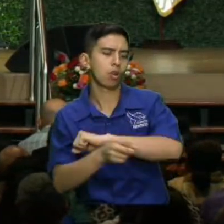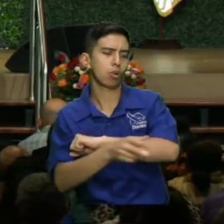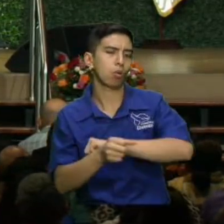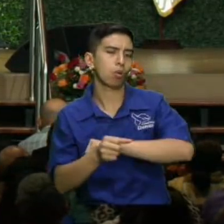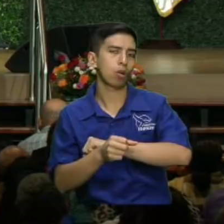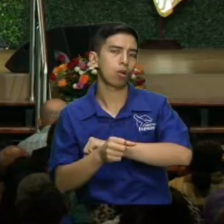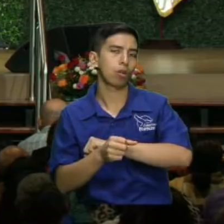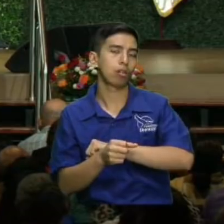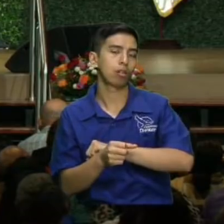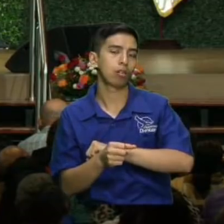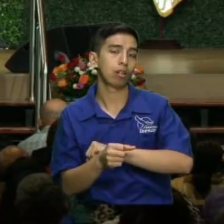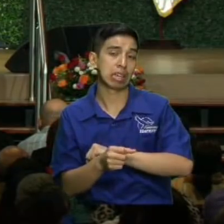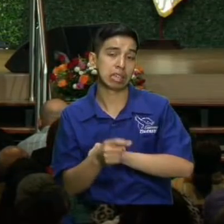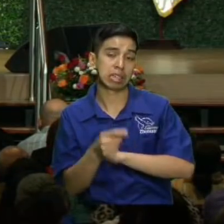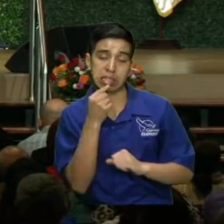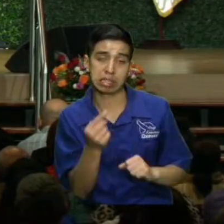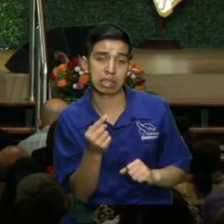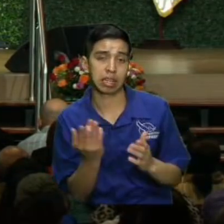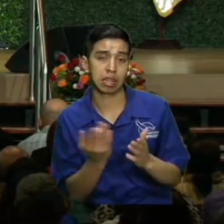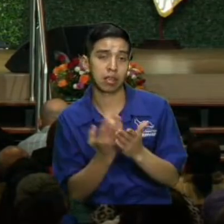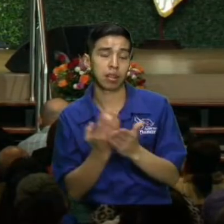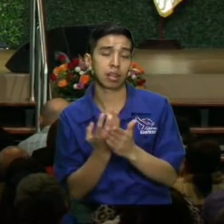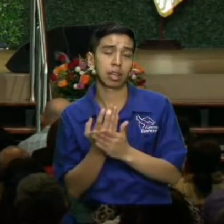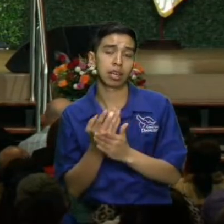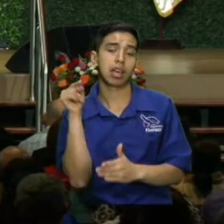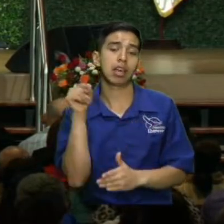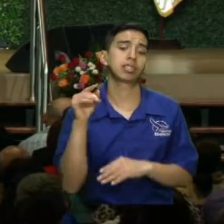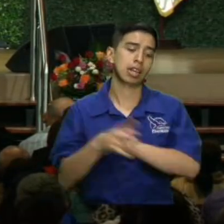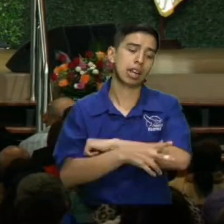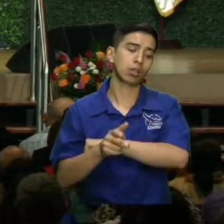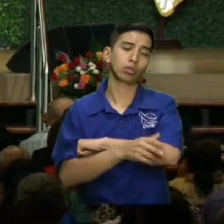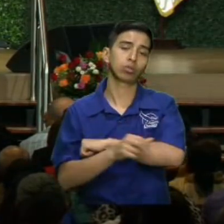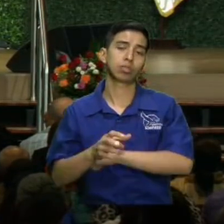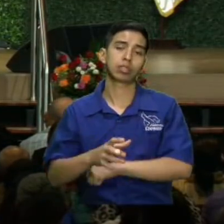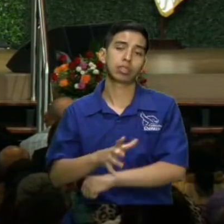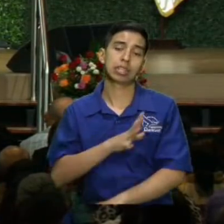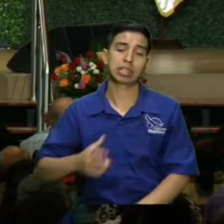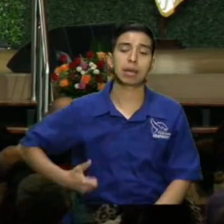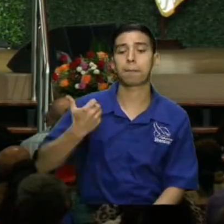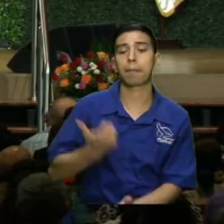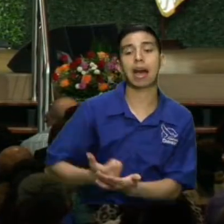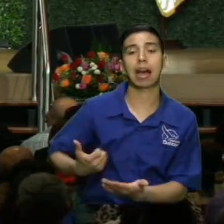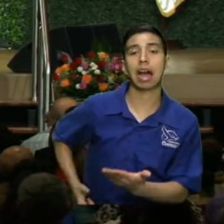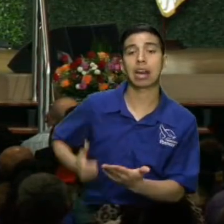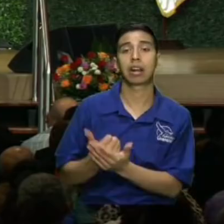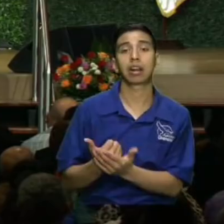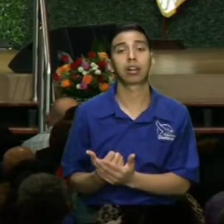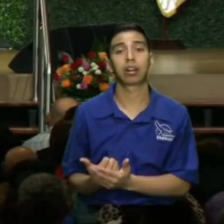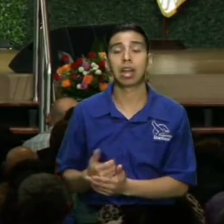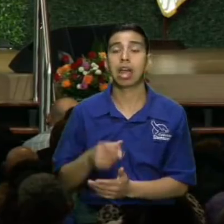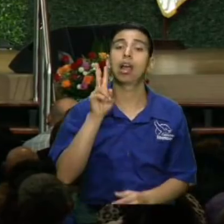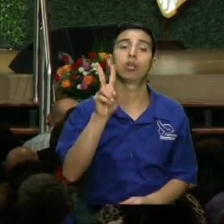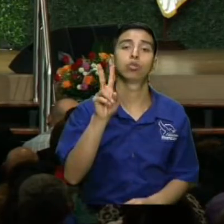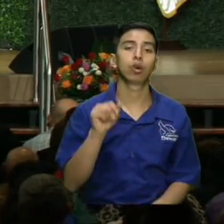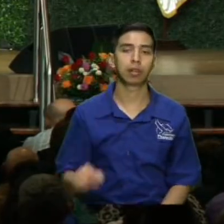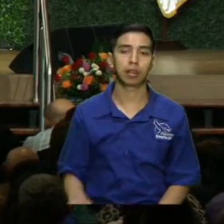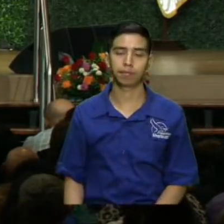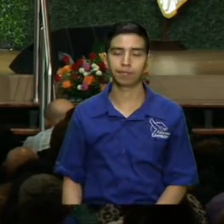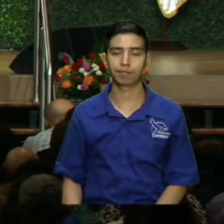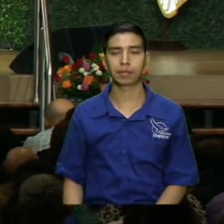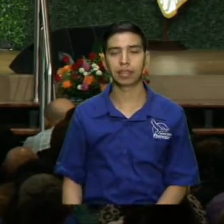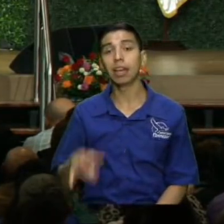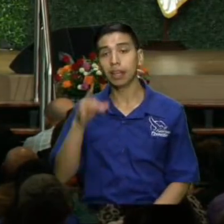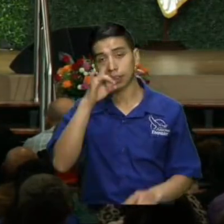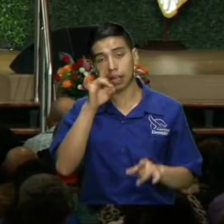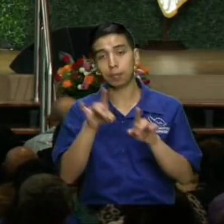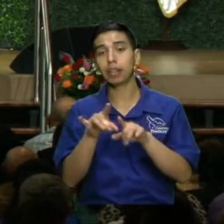porción. Pero ya más adelantito, en Proverbios dice que tiene que pagar 7 veces más. Entonces, supóngase que usted fue